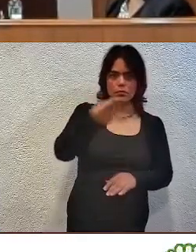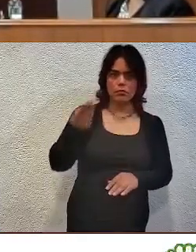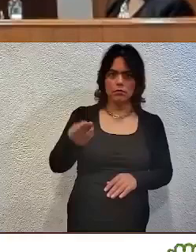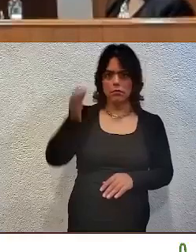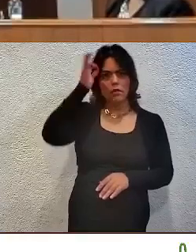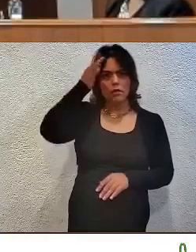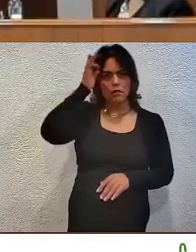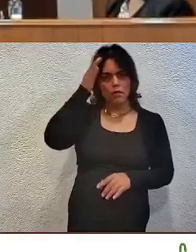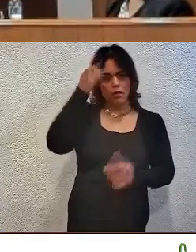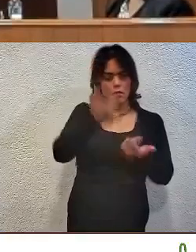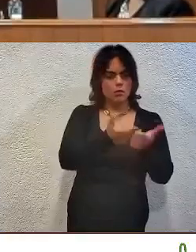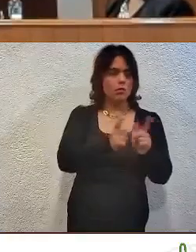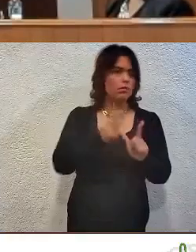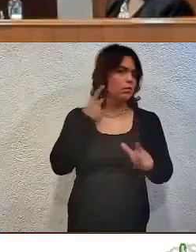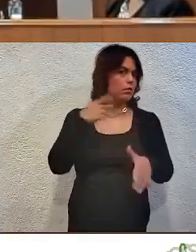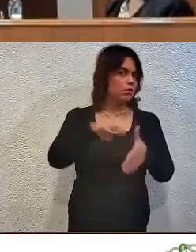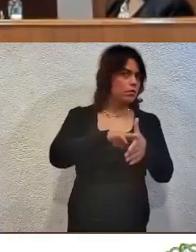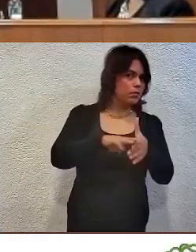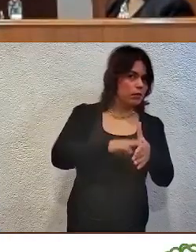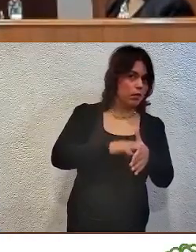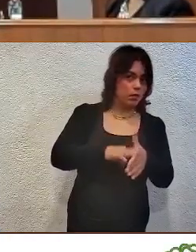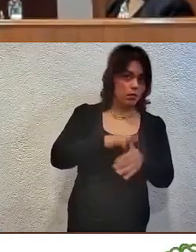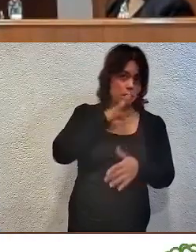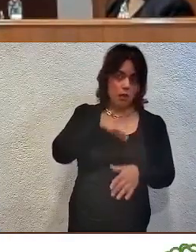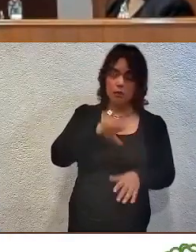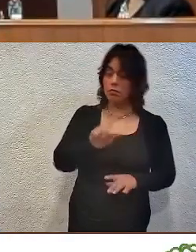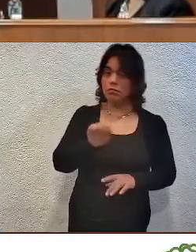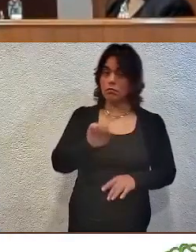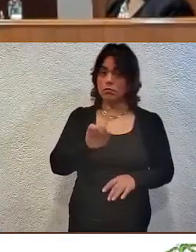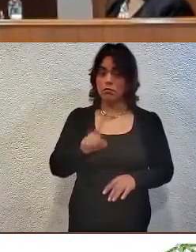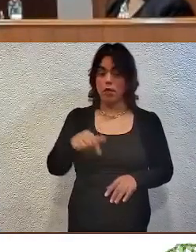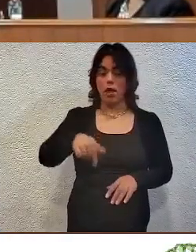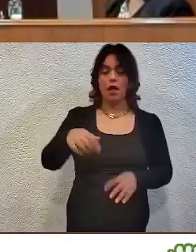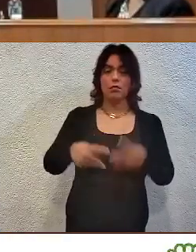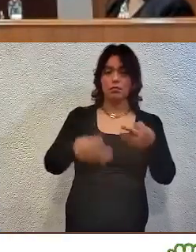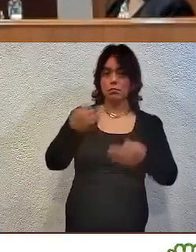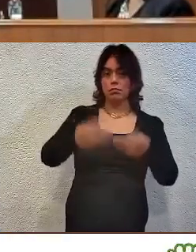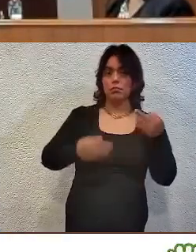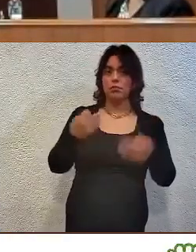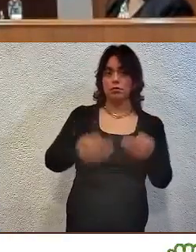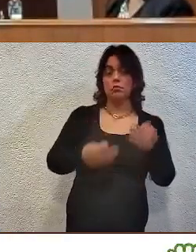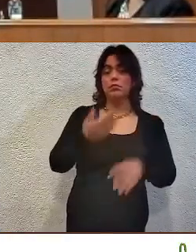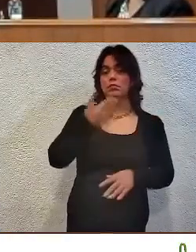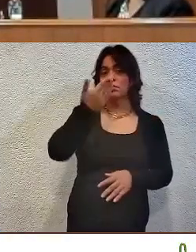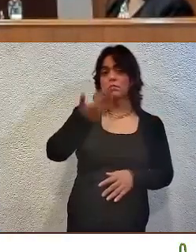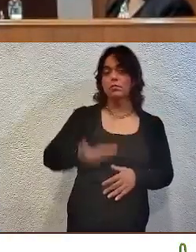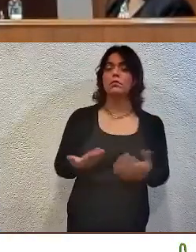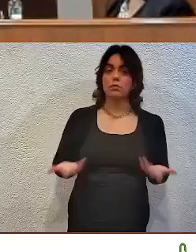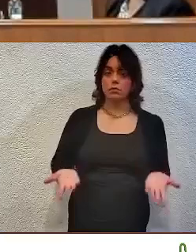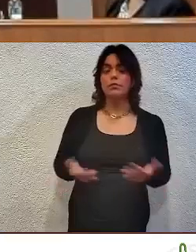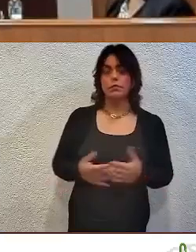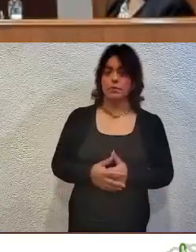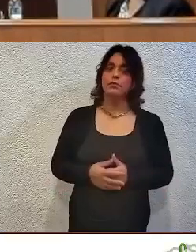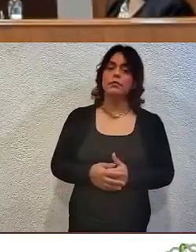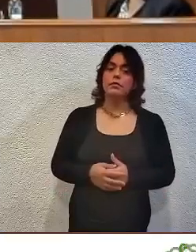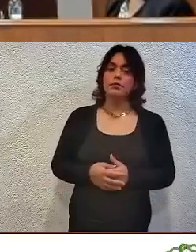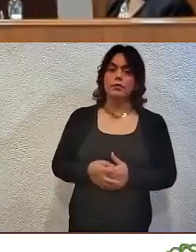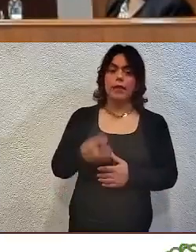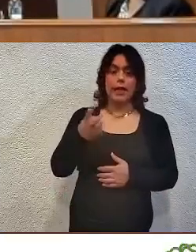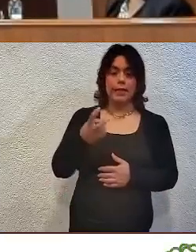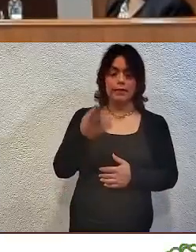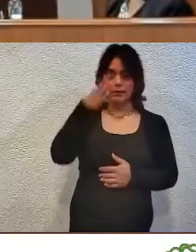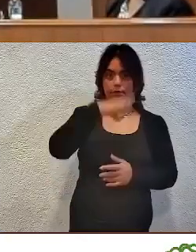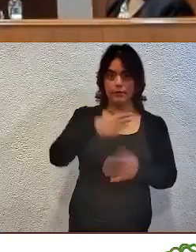del partido Morena haya sido por la vista ordenada por este órgano jurisdiccional electoral. Lo cierto es que dicho procedimiento